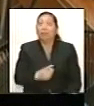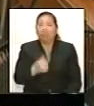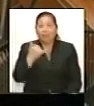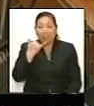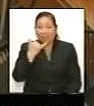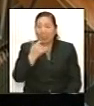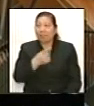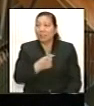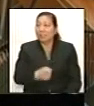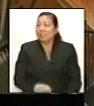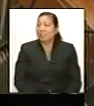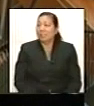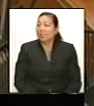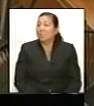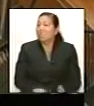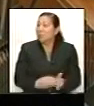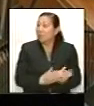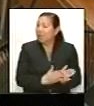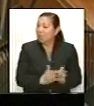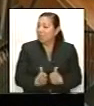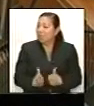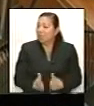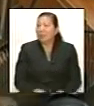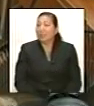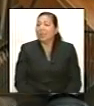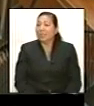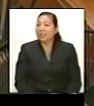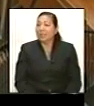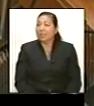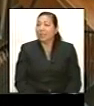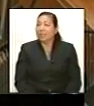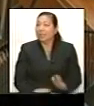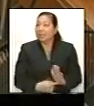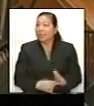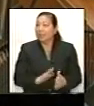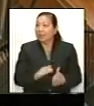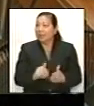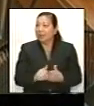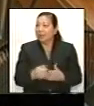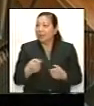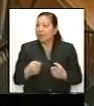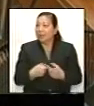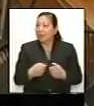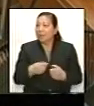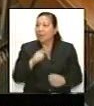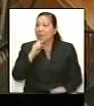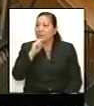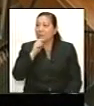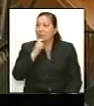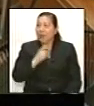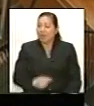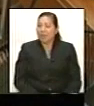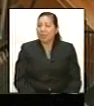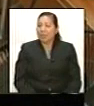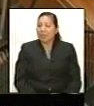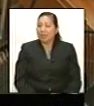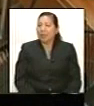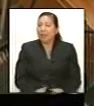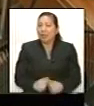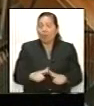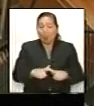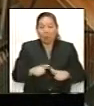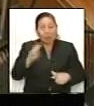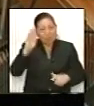chat. Muy aparte de ello, de manera presencial, contamos con Centro de Emergencia Mujer y con Centro de Emergencia Mujer